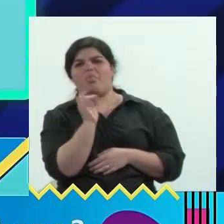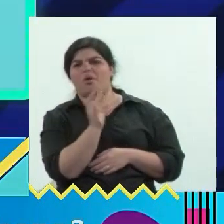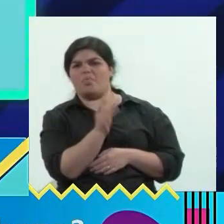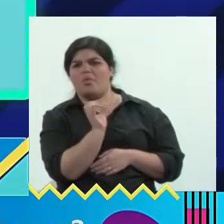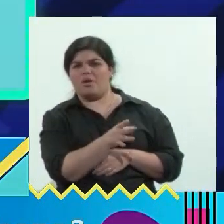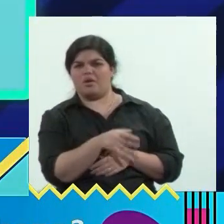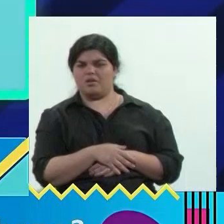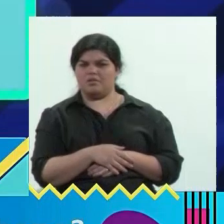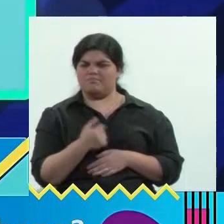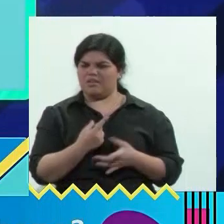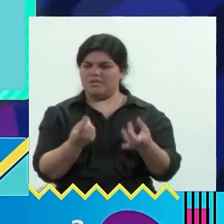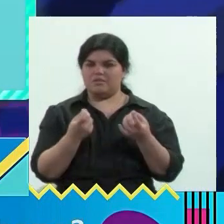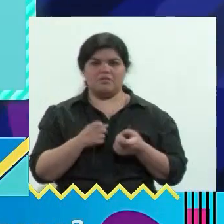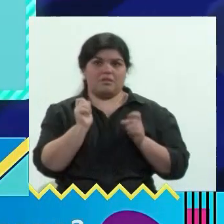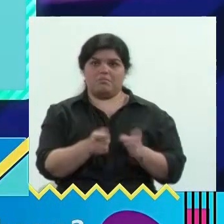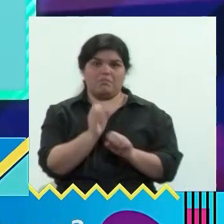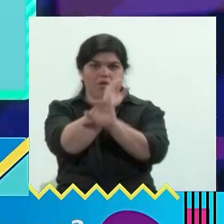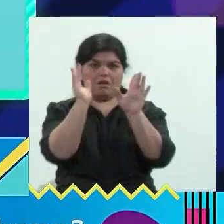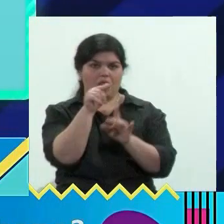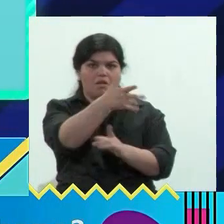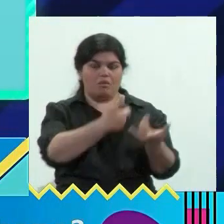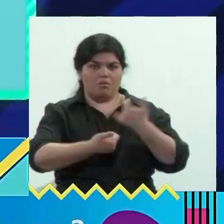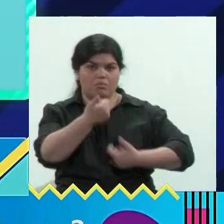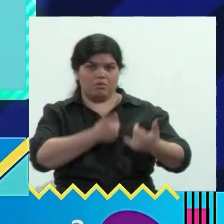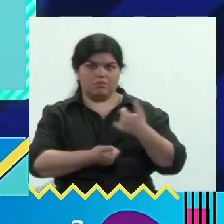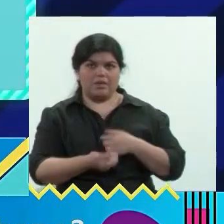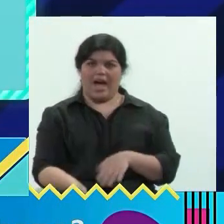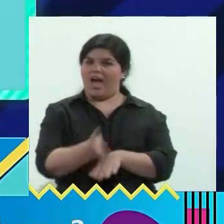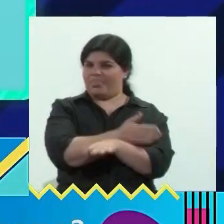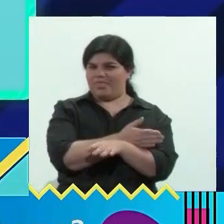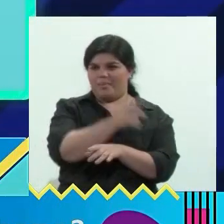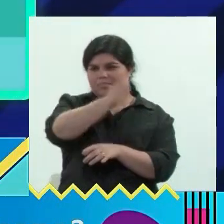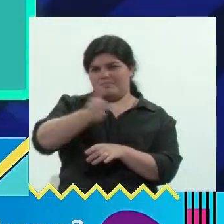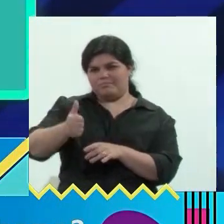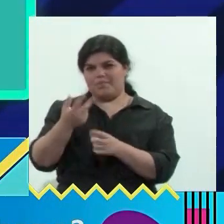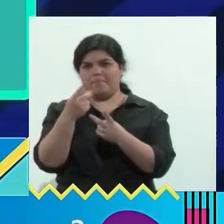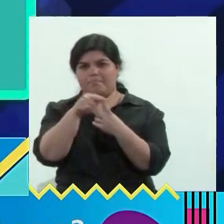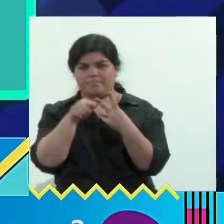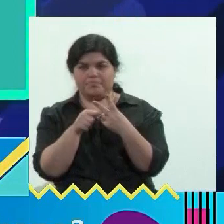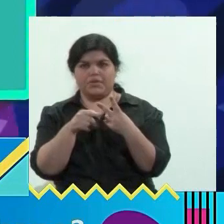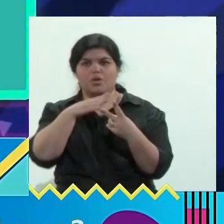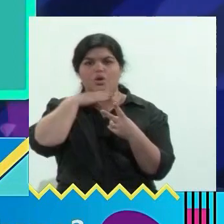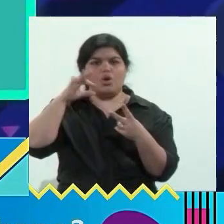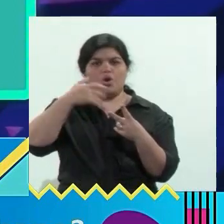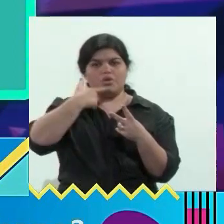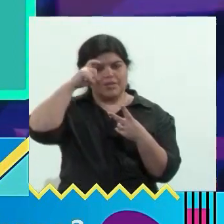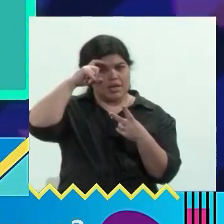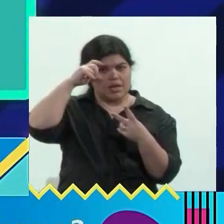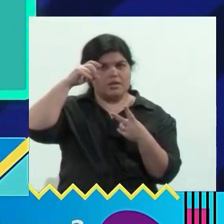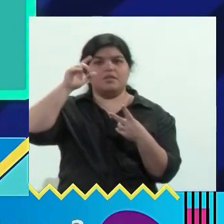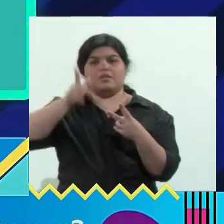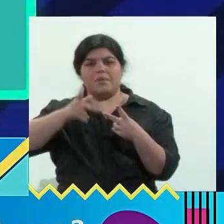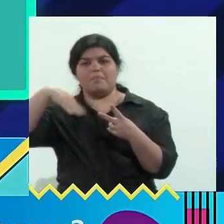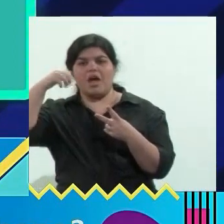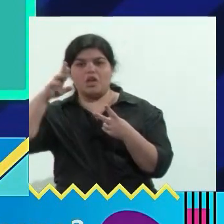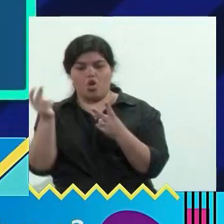inducir es, como lo explicaban muy bien los doctores que estuvieron hace un rato, José María y Mario también,